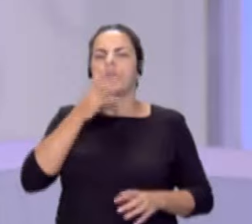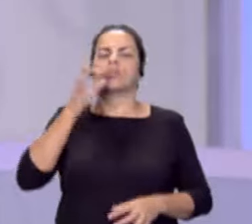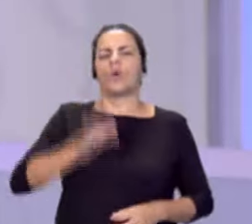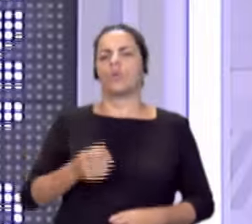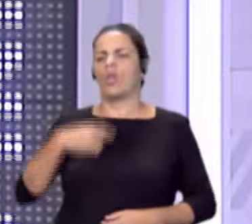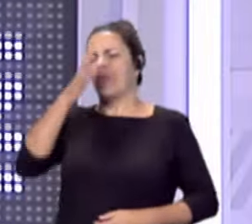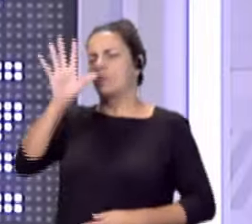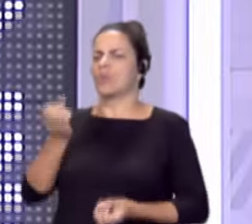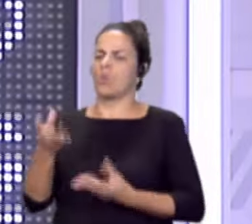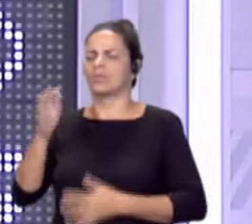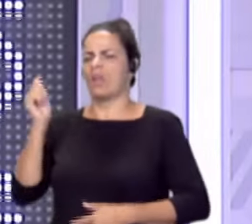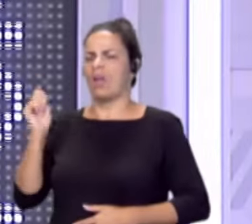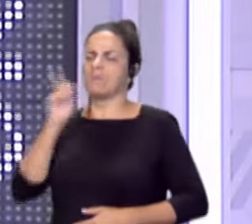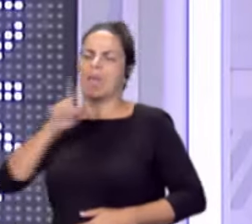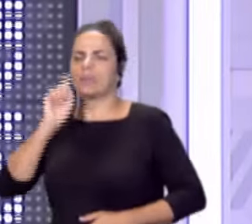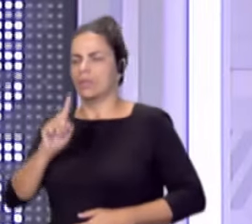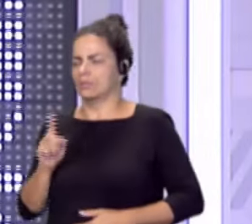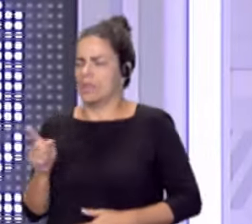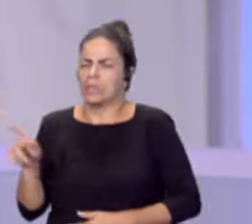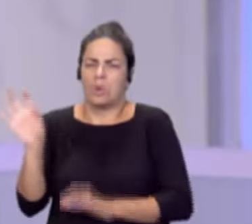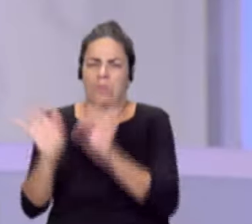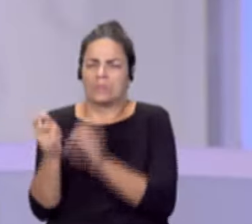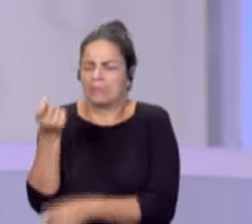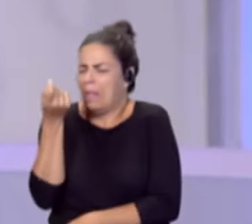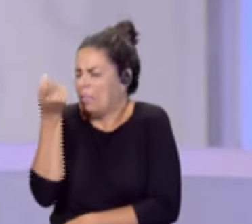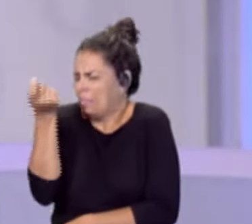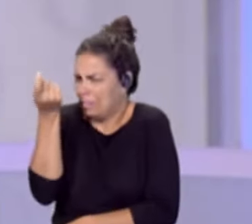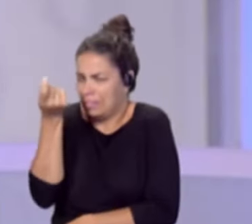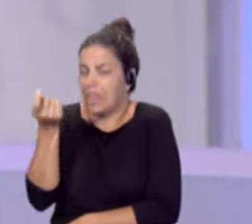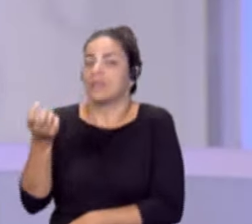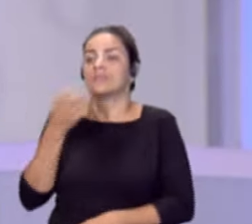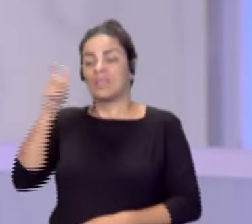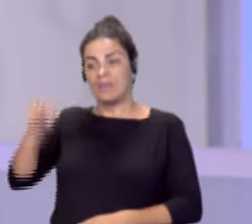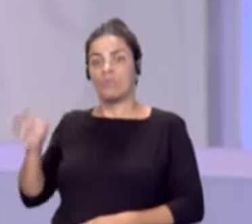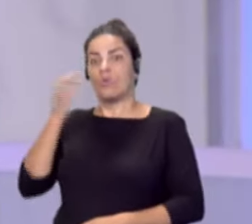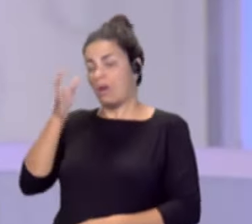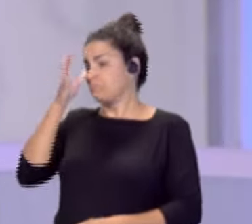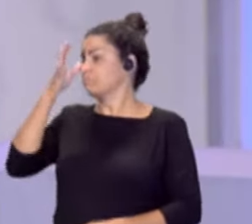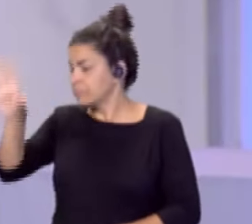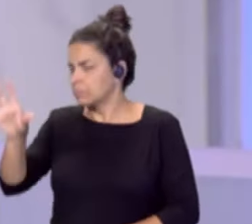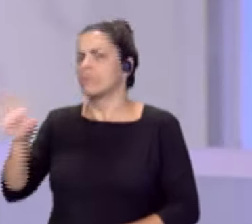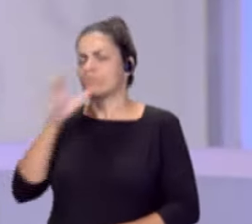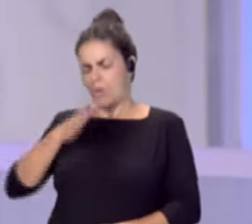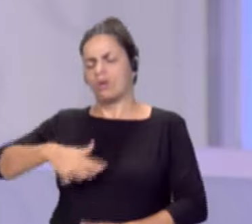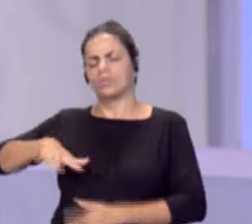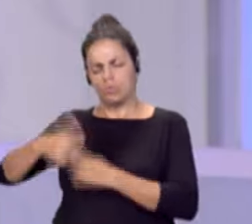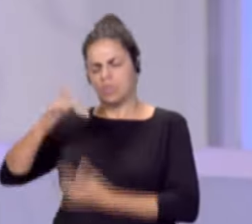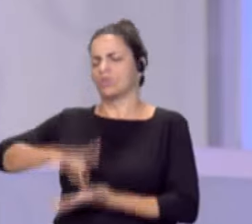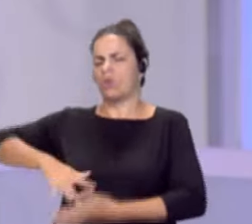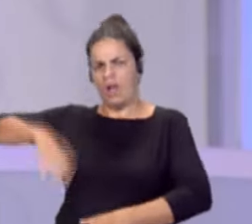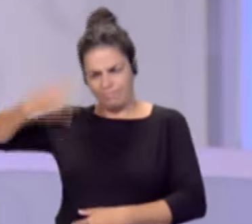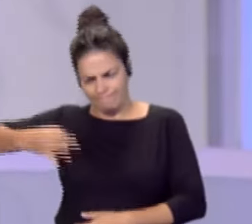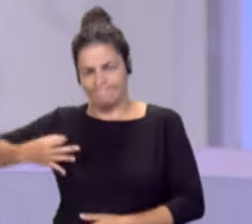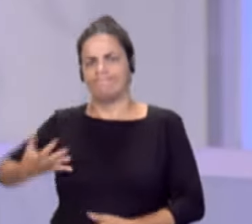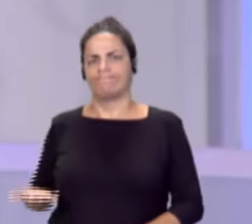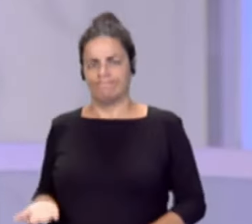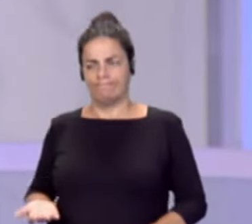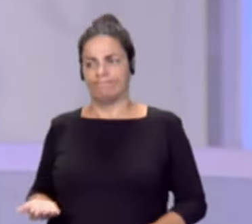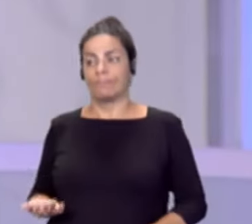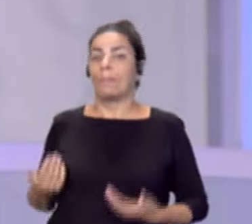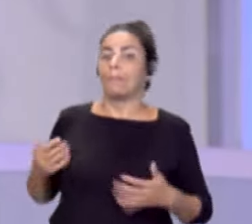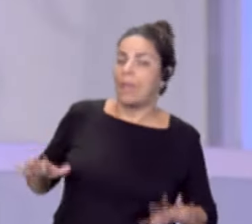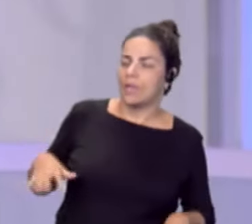porcentaje menor y casi irrisorio. Cuando una mujer denuncia es porque ha pasado algo. Lo que pasa es que ha habido un